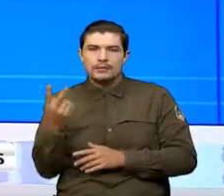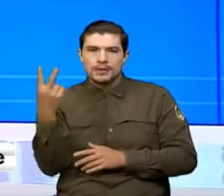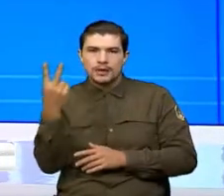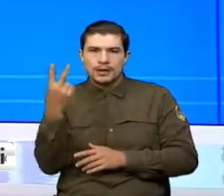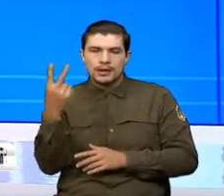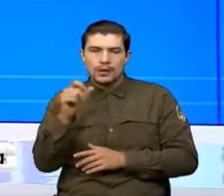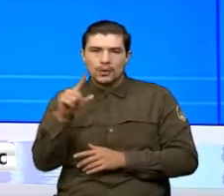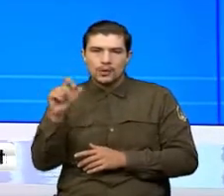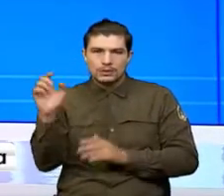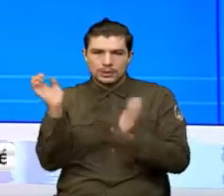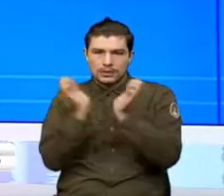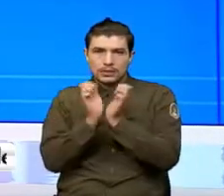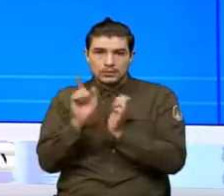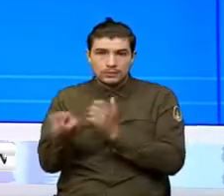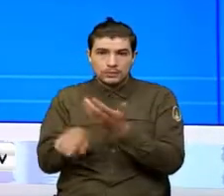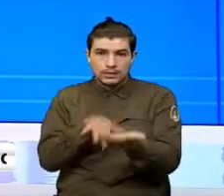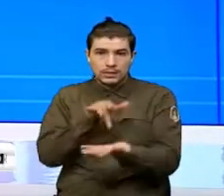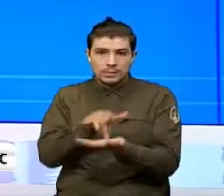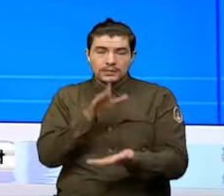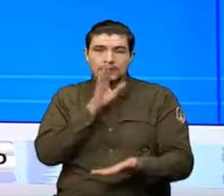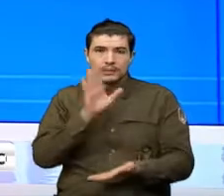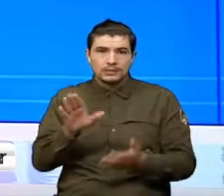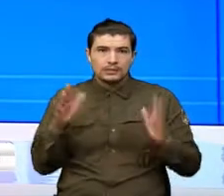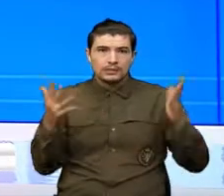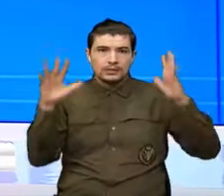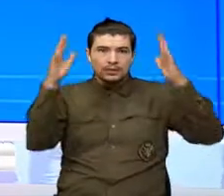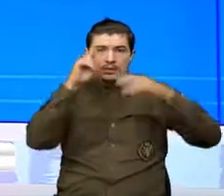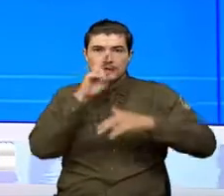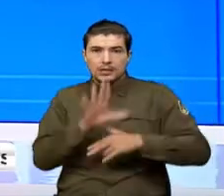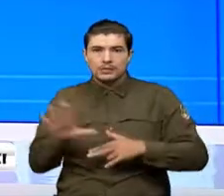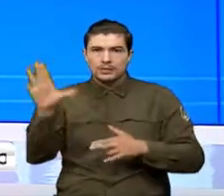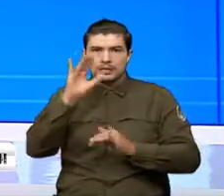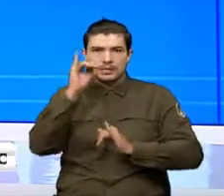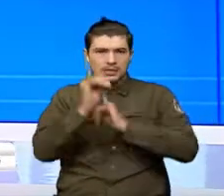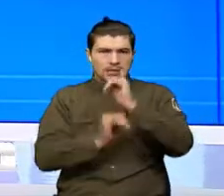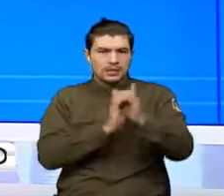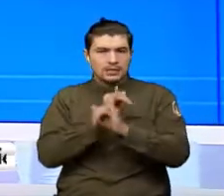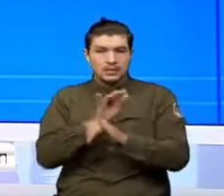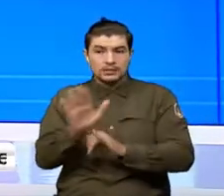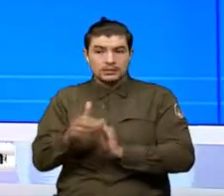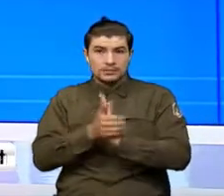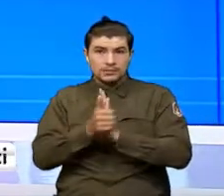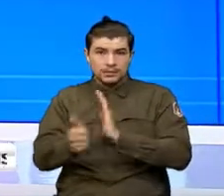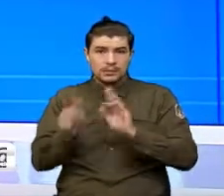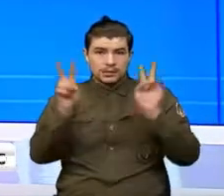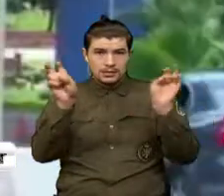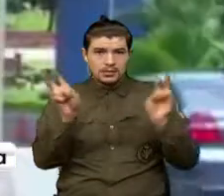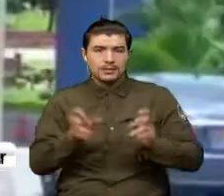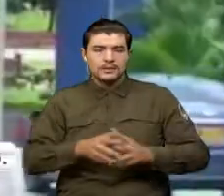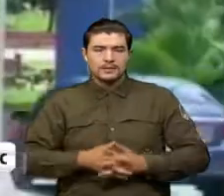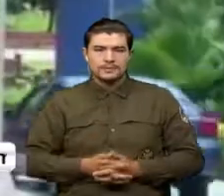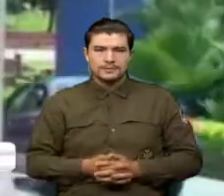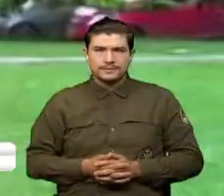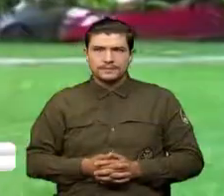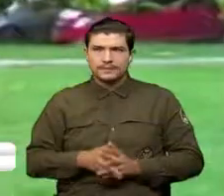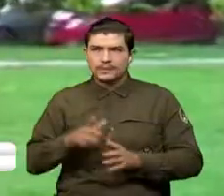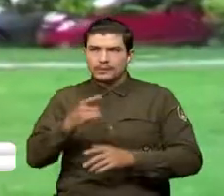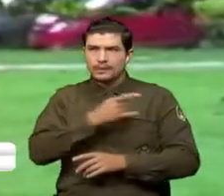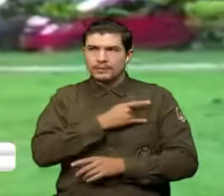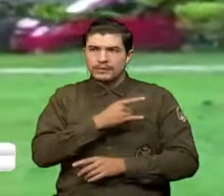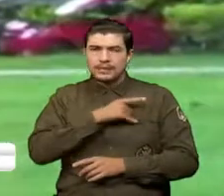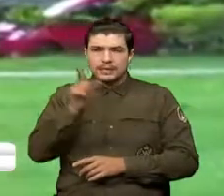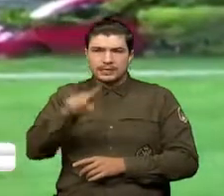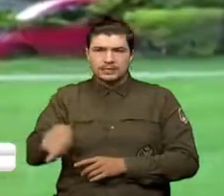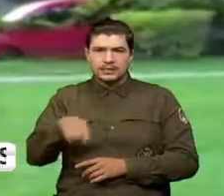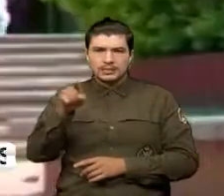el congreso contó con la participación de conferencistas nacionales e internacionales expertos en el tema la universidad santo